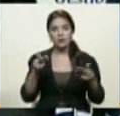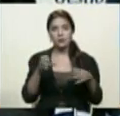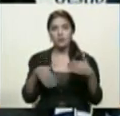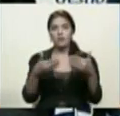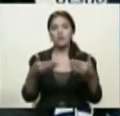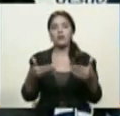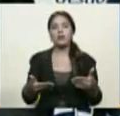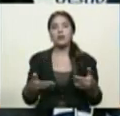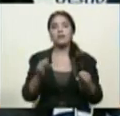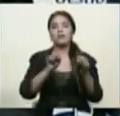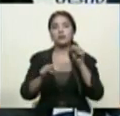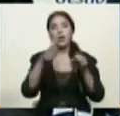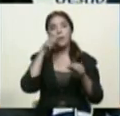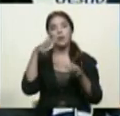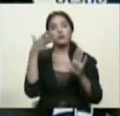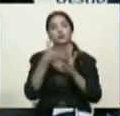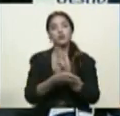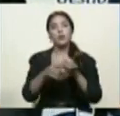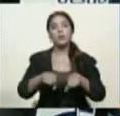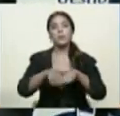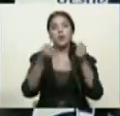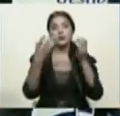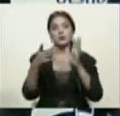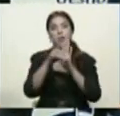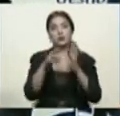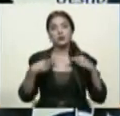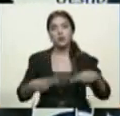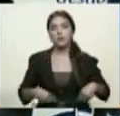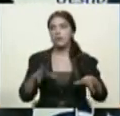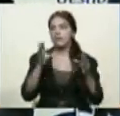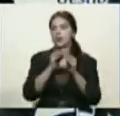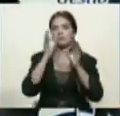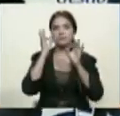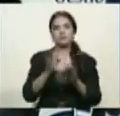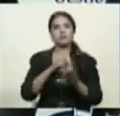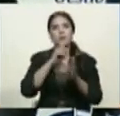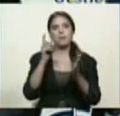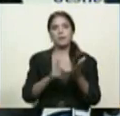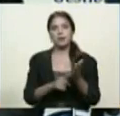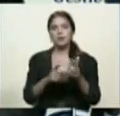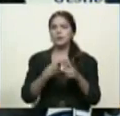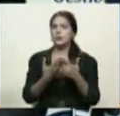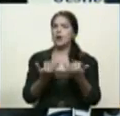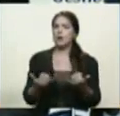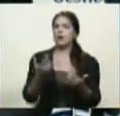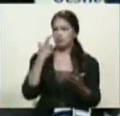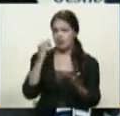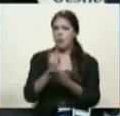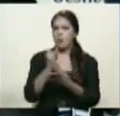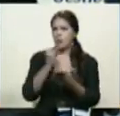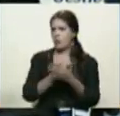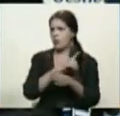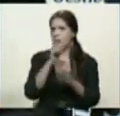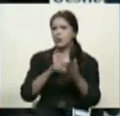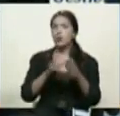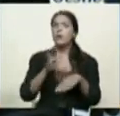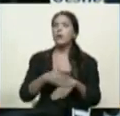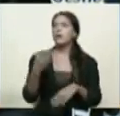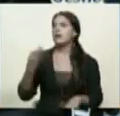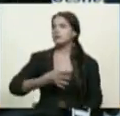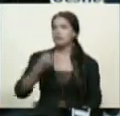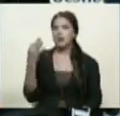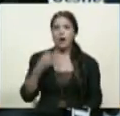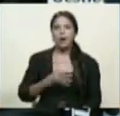defensoría del pueblo en relación a violaciones de derechos humanos se concretarán y eso está comprobado porque siempre habían